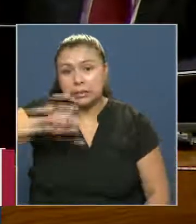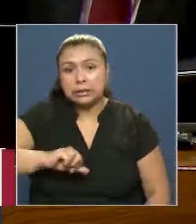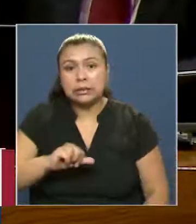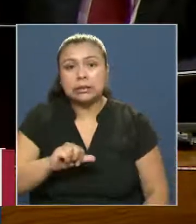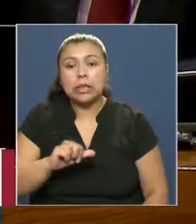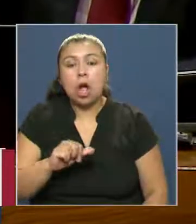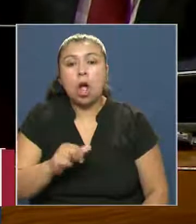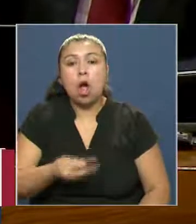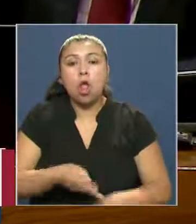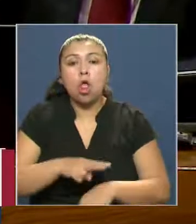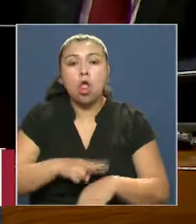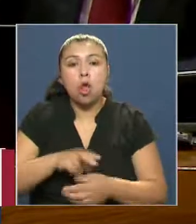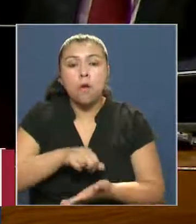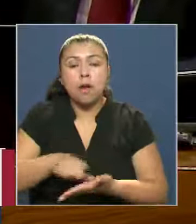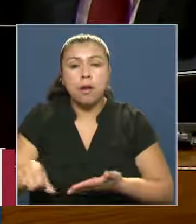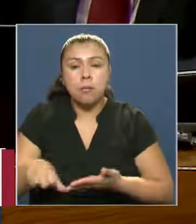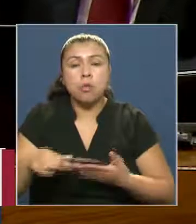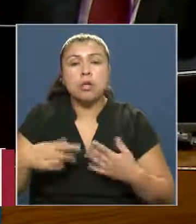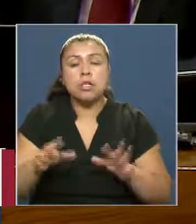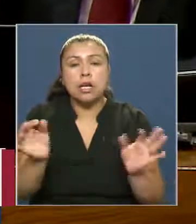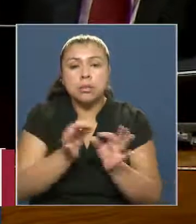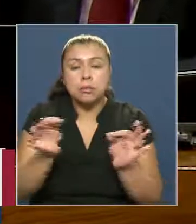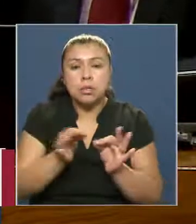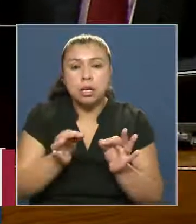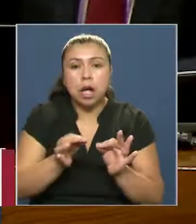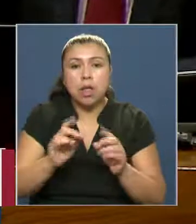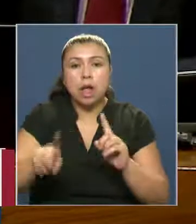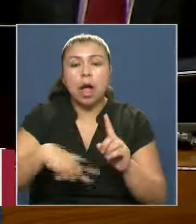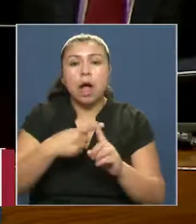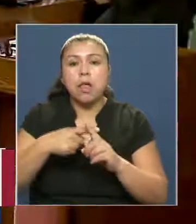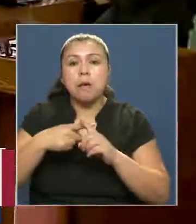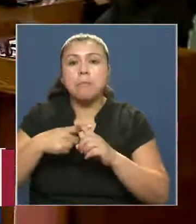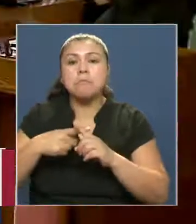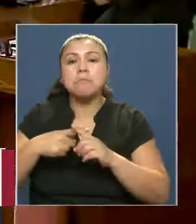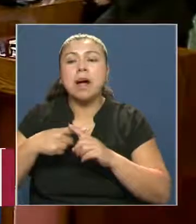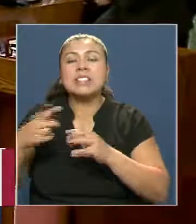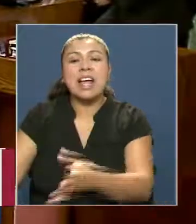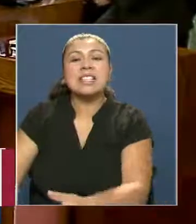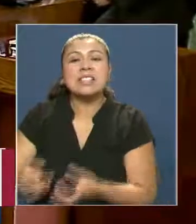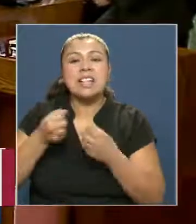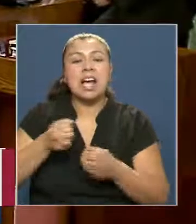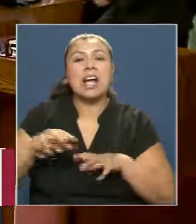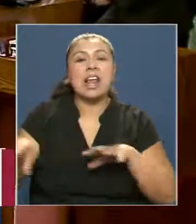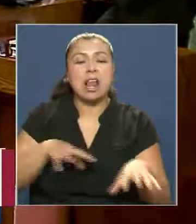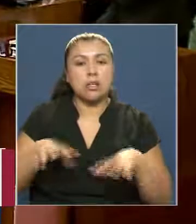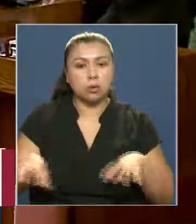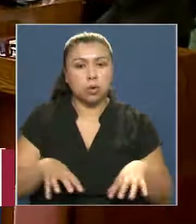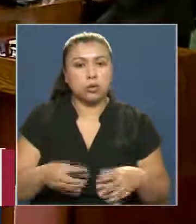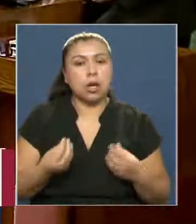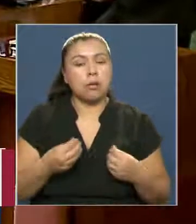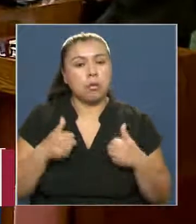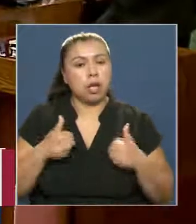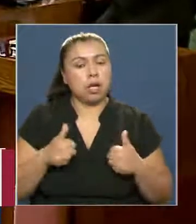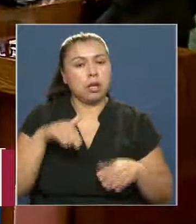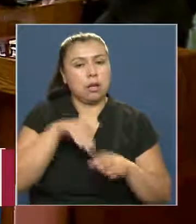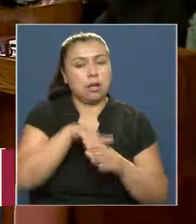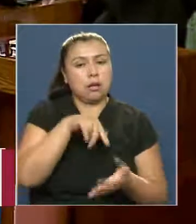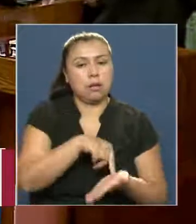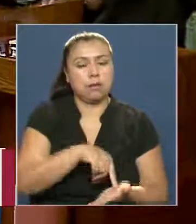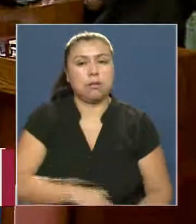doble de las multas ya indicadas, además del retiro de las mercaderías. Muy bien. En votación.